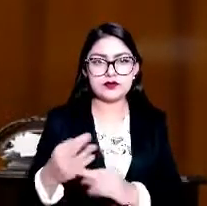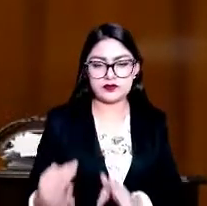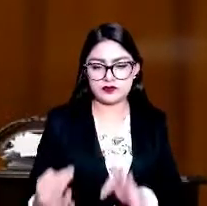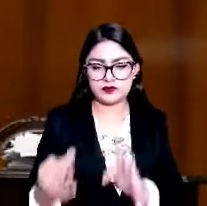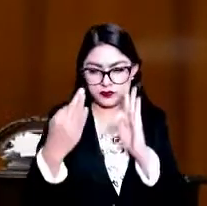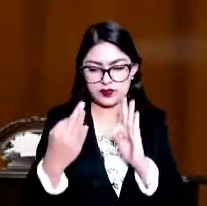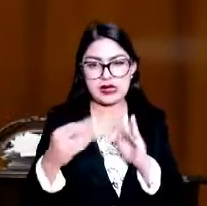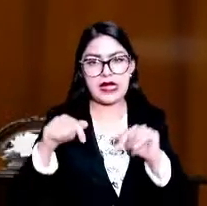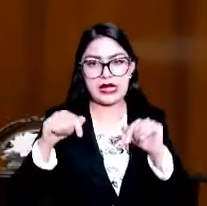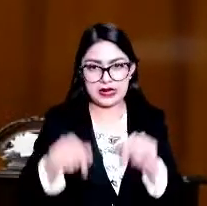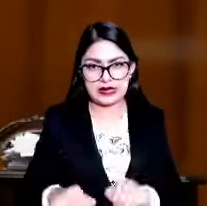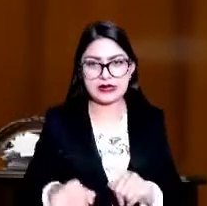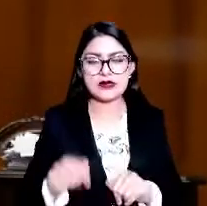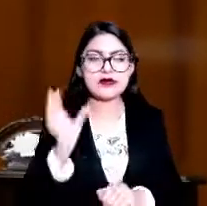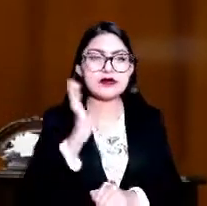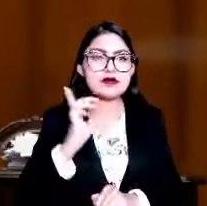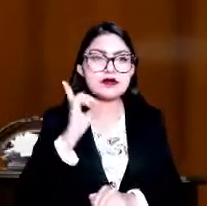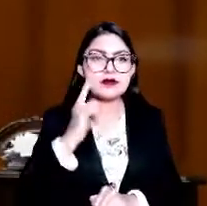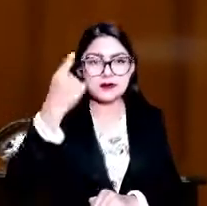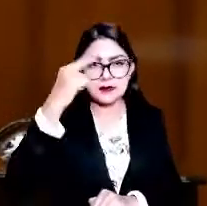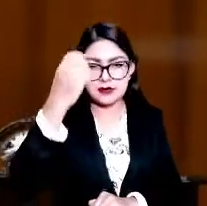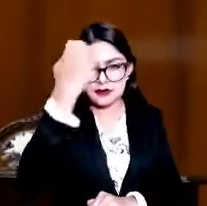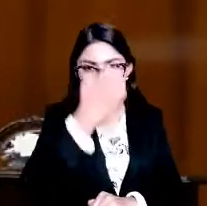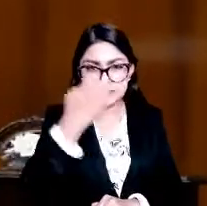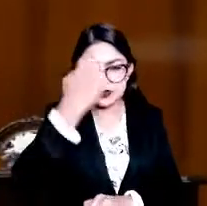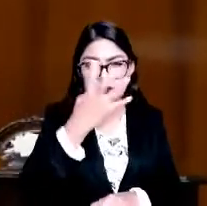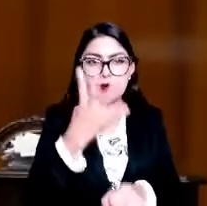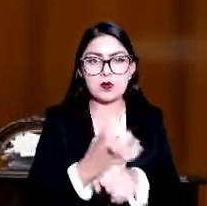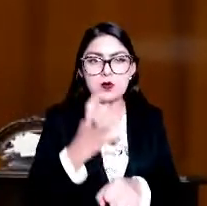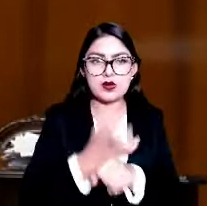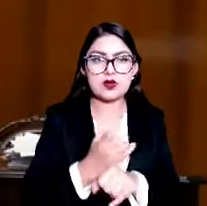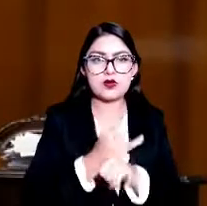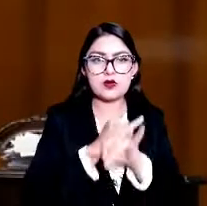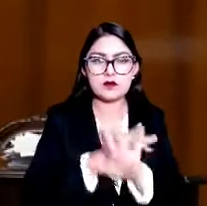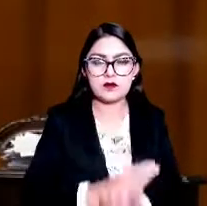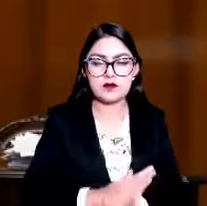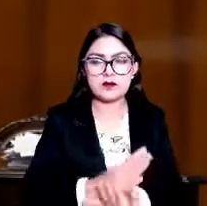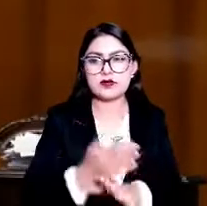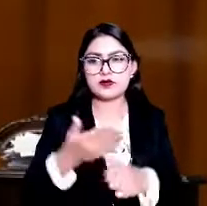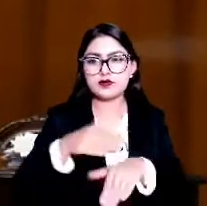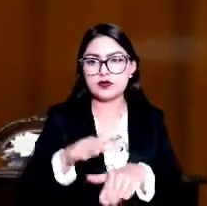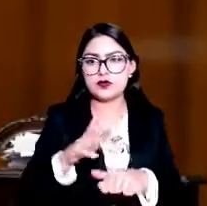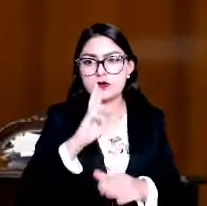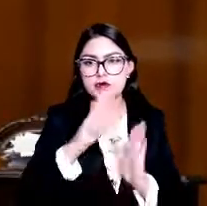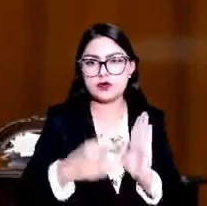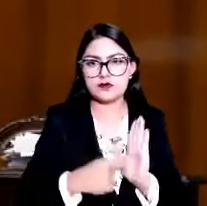del análisis del cuarto informe de resultados del gobernador.